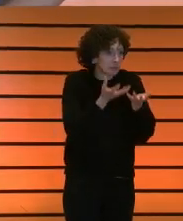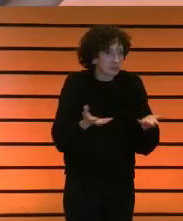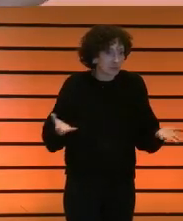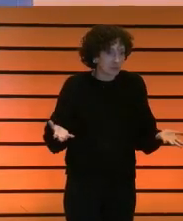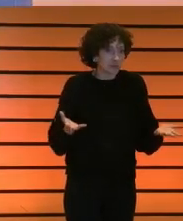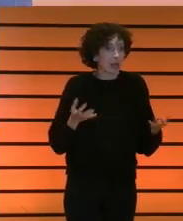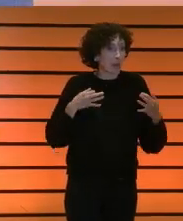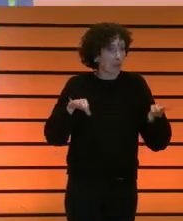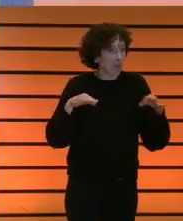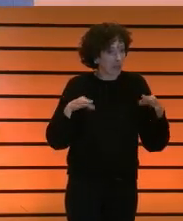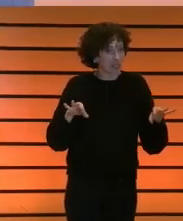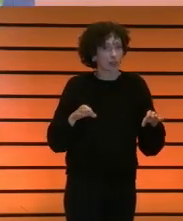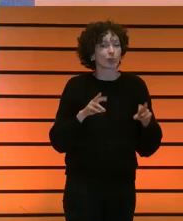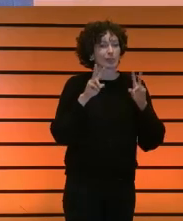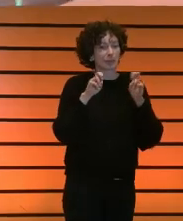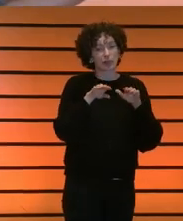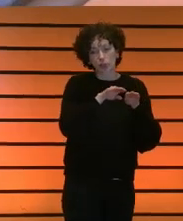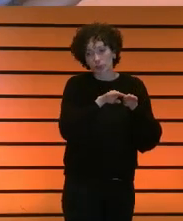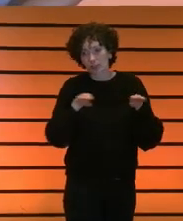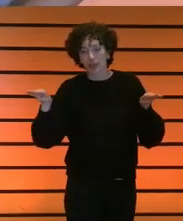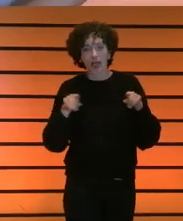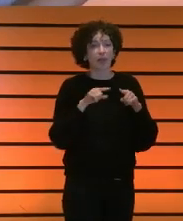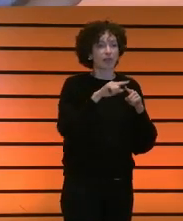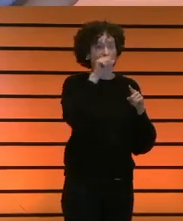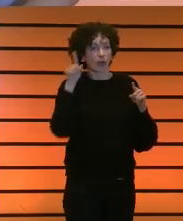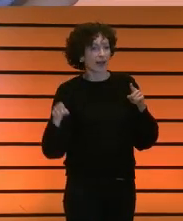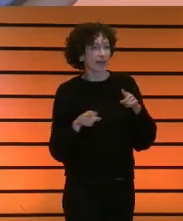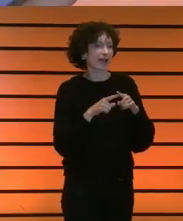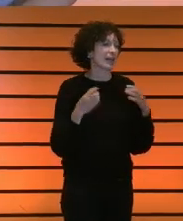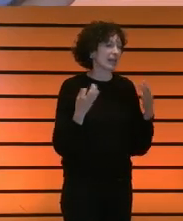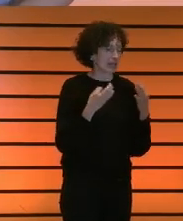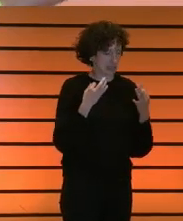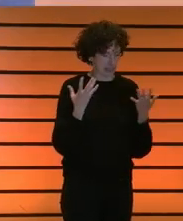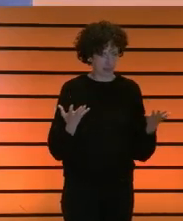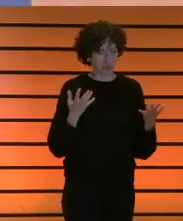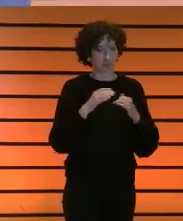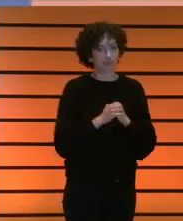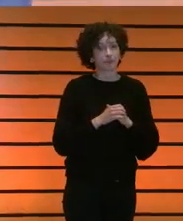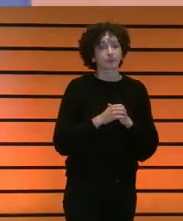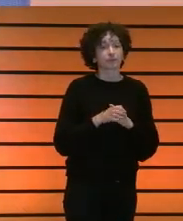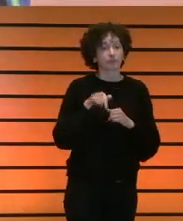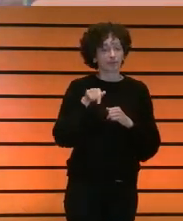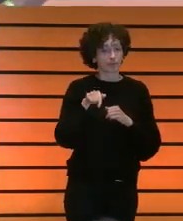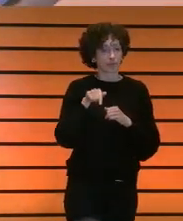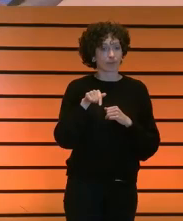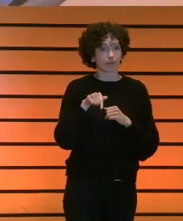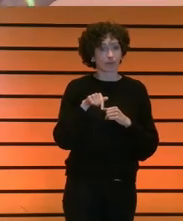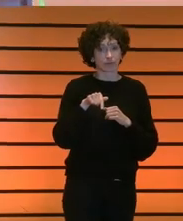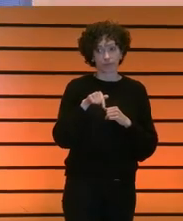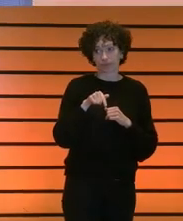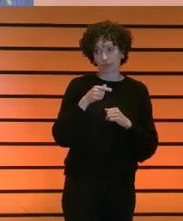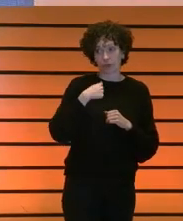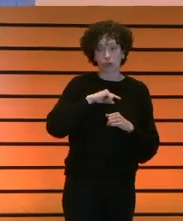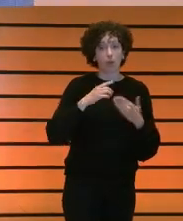a qué es esto de la sostenibilidad, la circularidad, etcétera, etcétera. Bueno, el propósito, digamos, fundacional de Modarre es